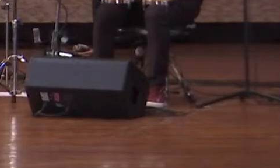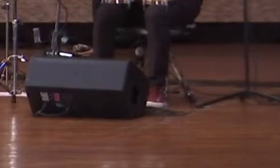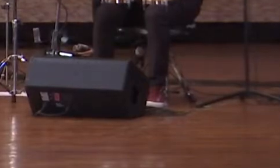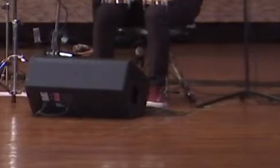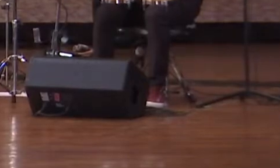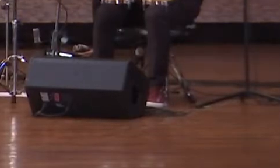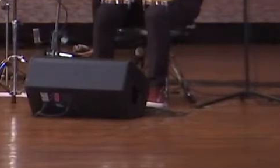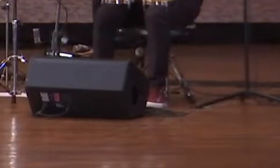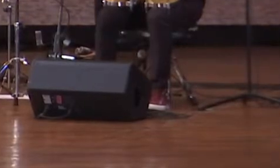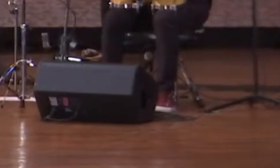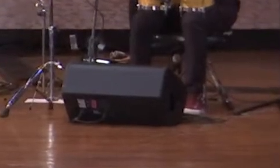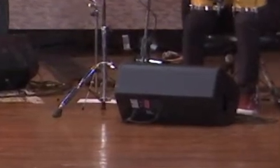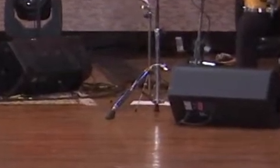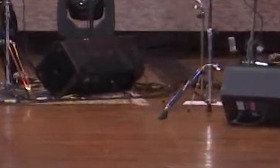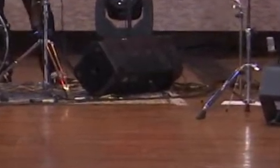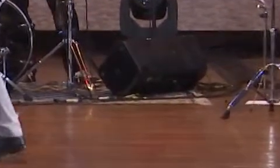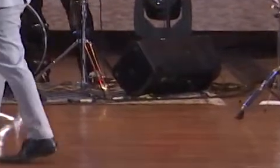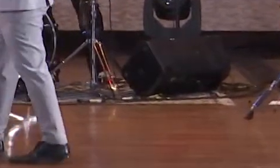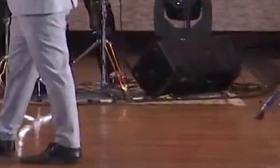los enmascarados.